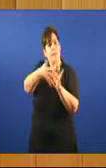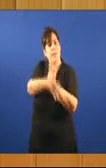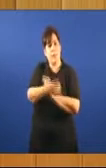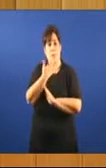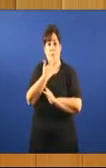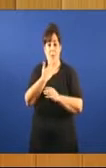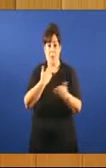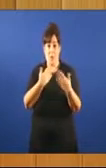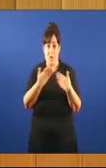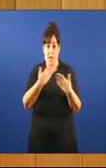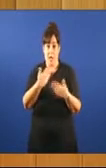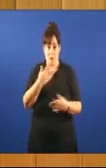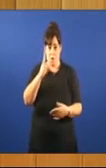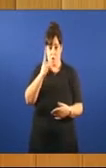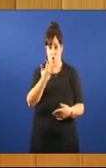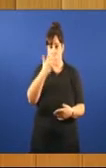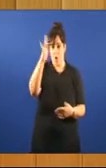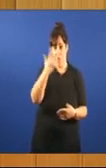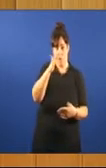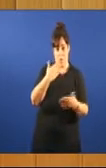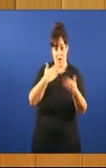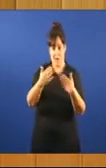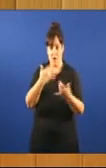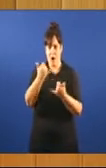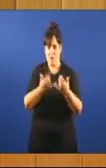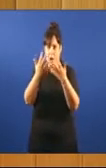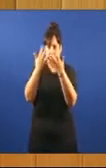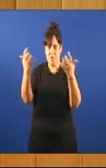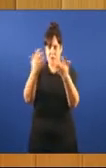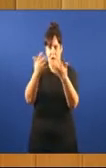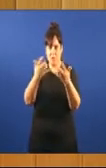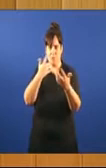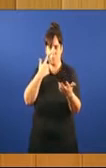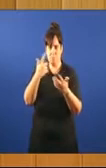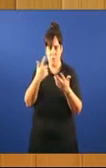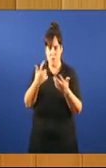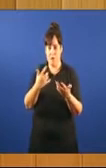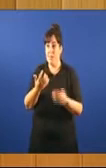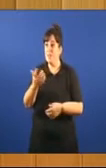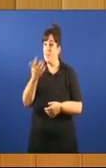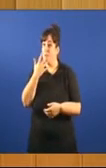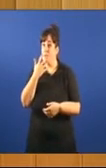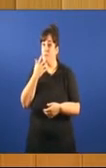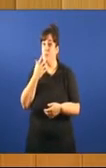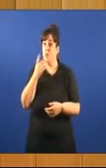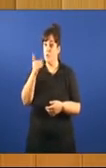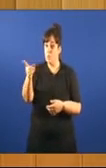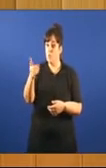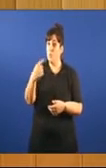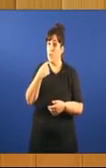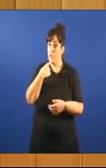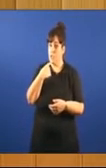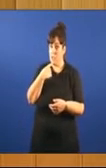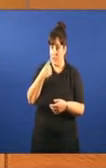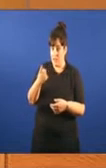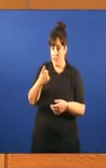Dorado, houbo efectivamente unha frase que o delatou. Se tivese a máis mínima información da relación de Marcial Dorado con